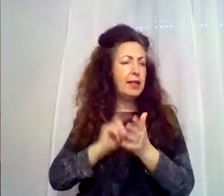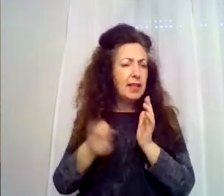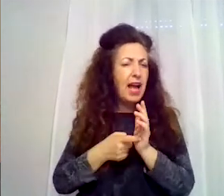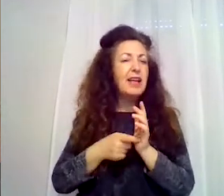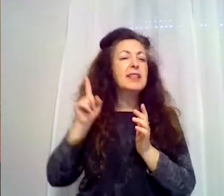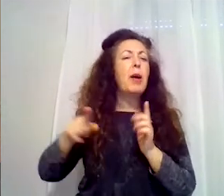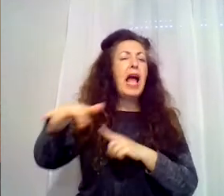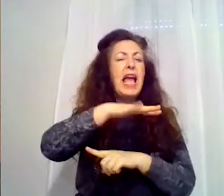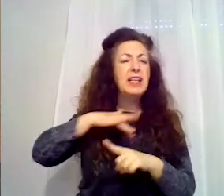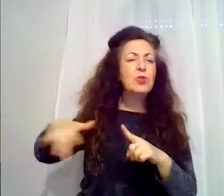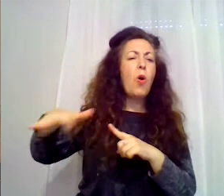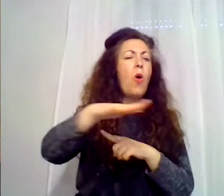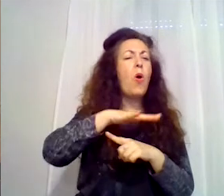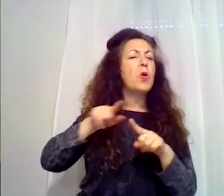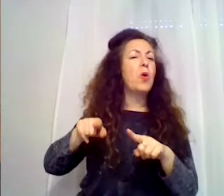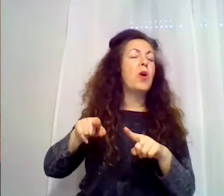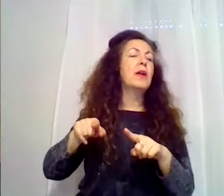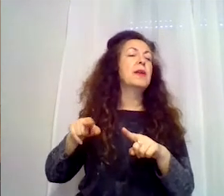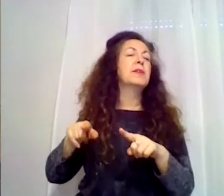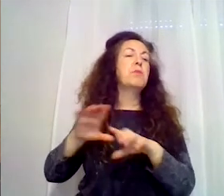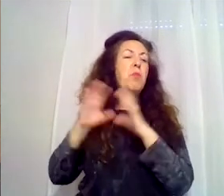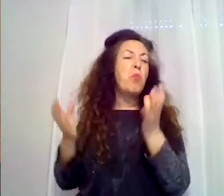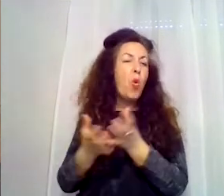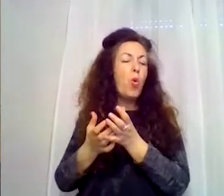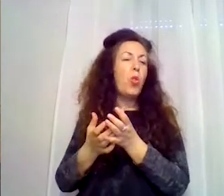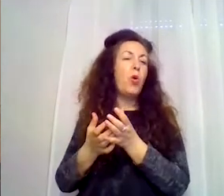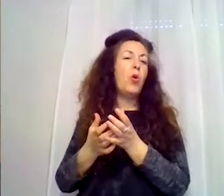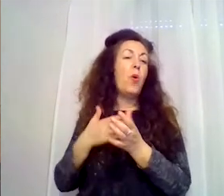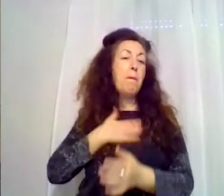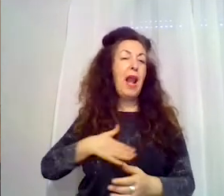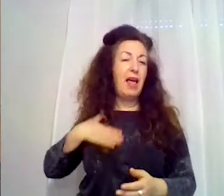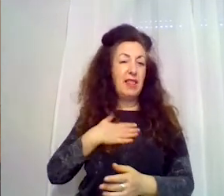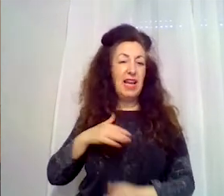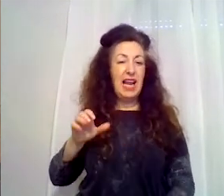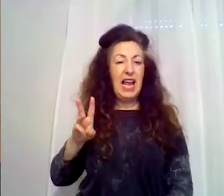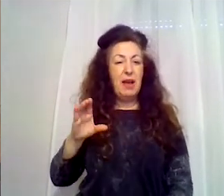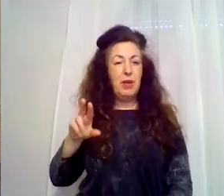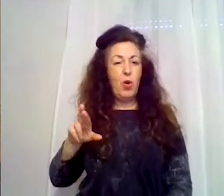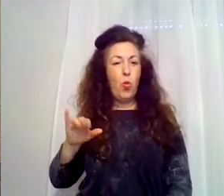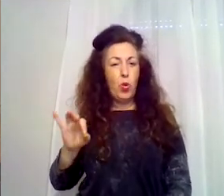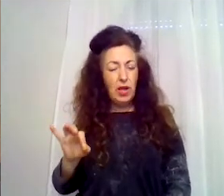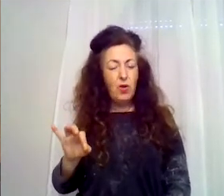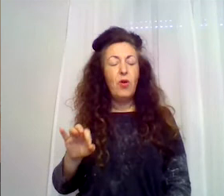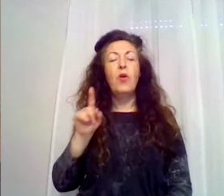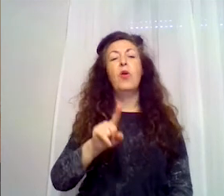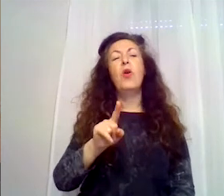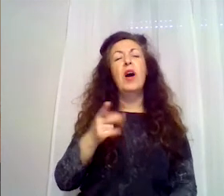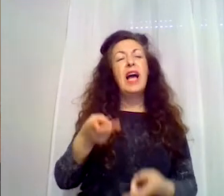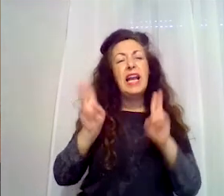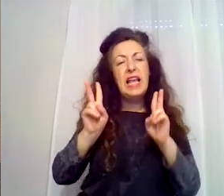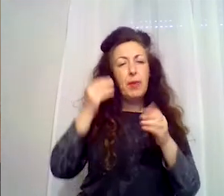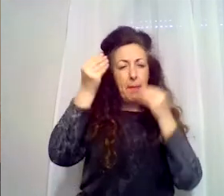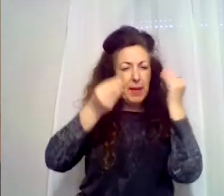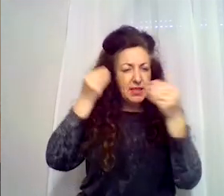les venía bien a los menores. Yo recuerdo, y es como marlowiano, que cuando en el colegio te decían este